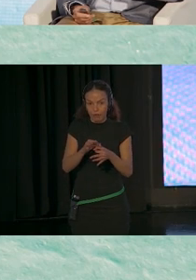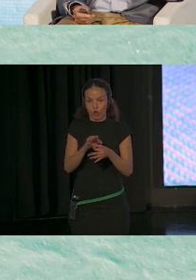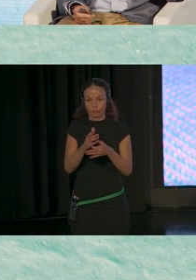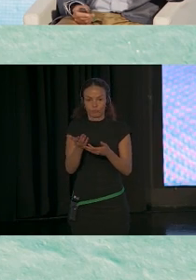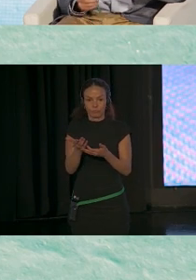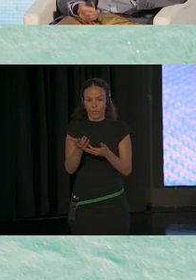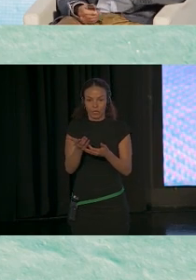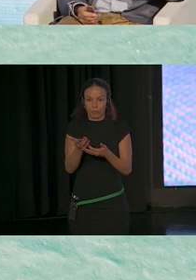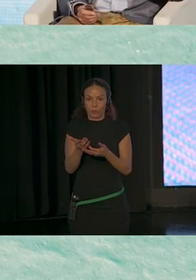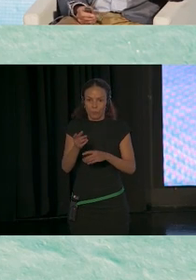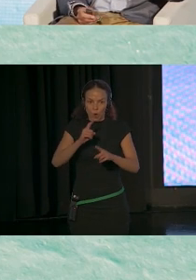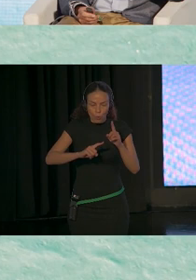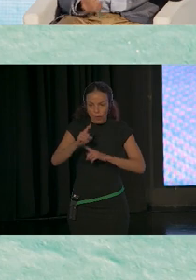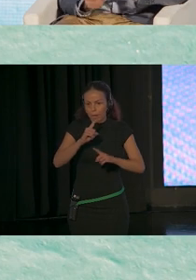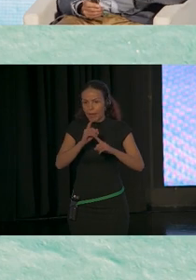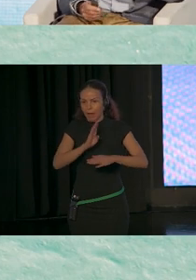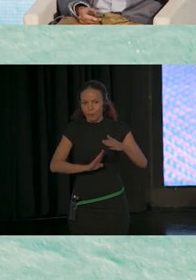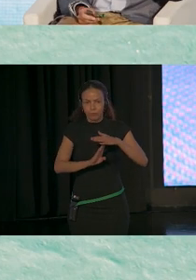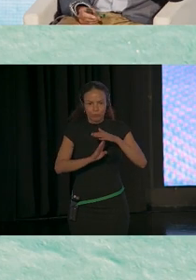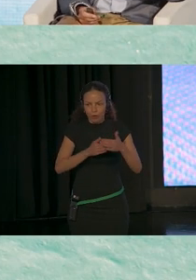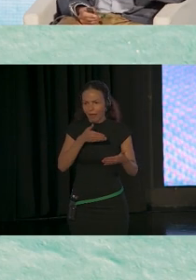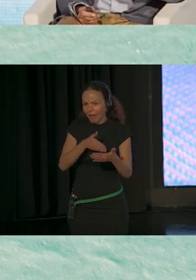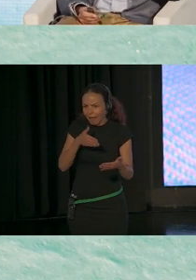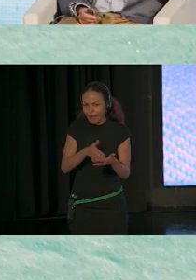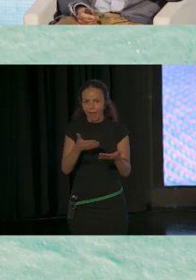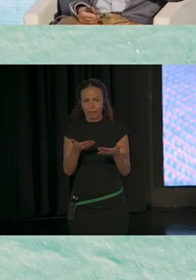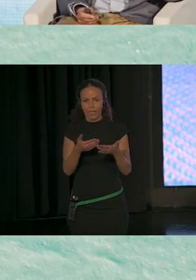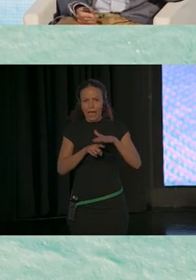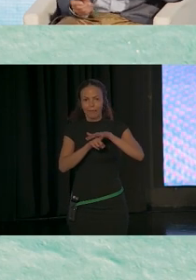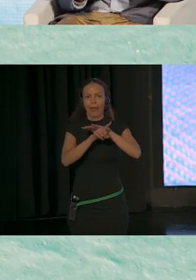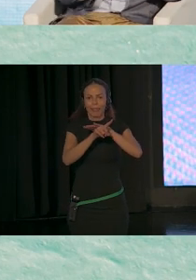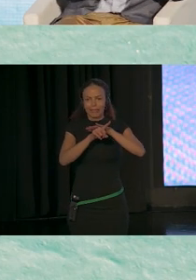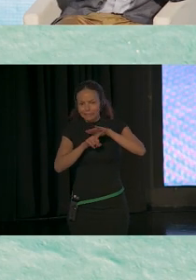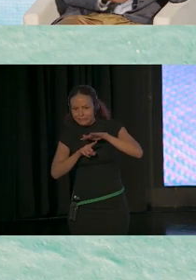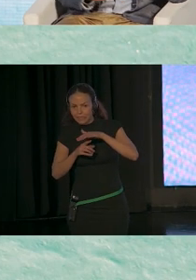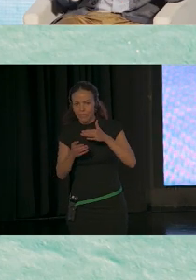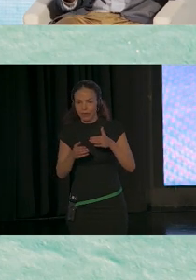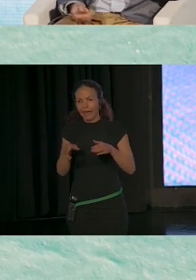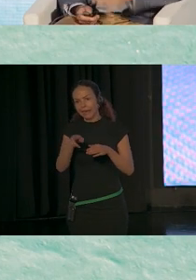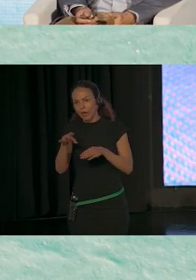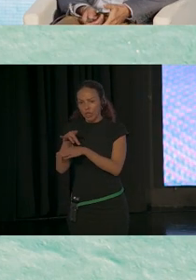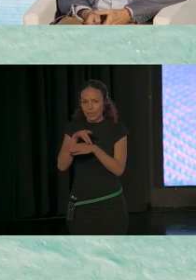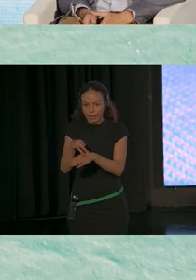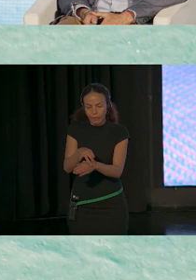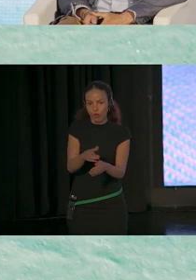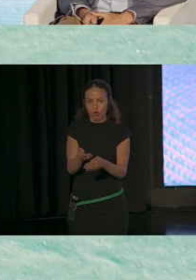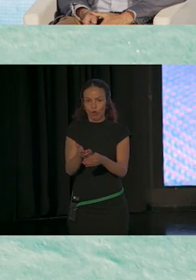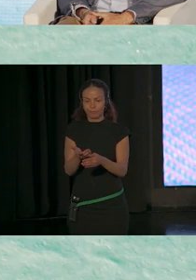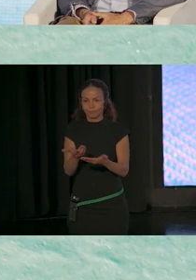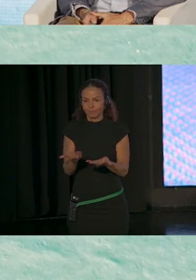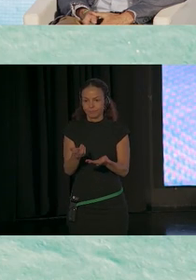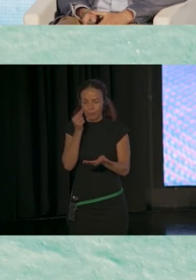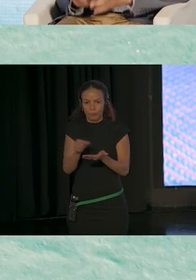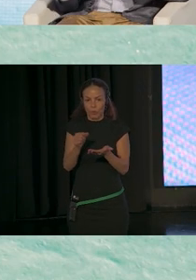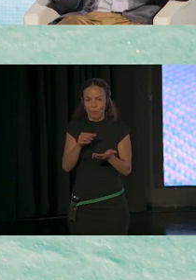bucles, a paradas, a avances, a reorientaciones sobre la marcha, etcétera, porque